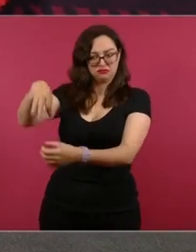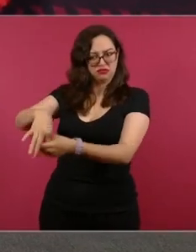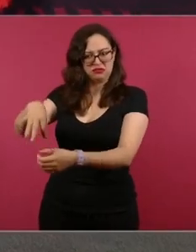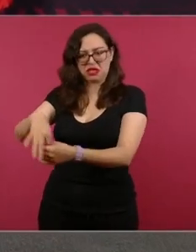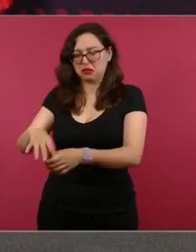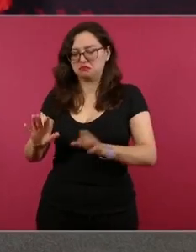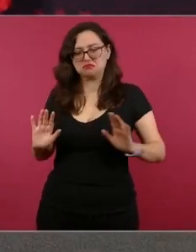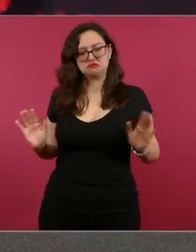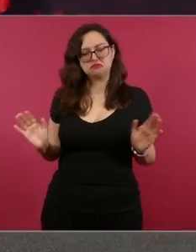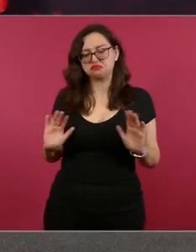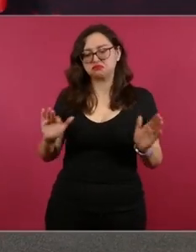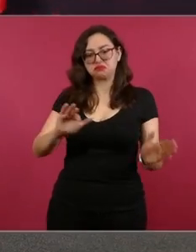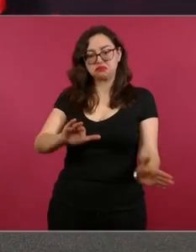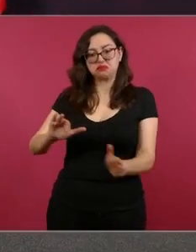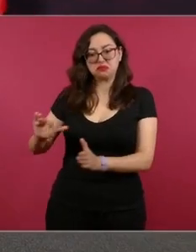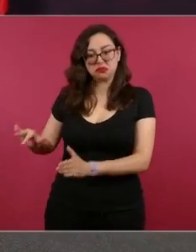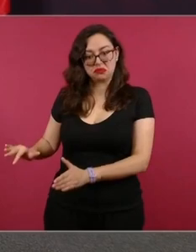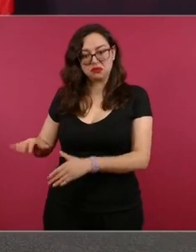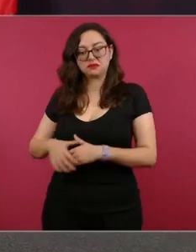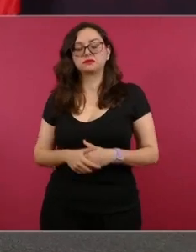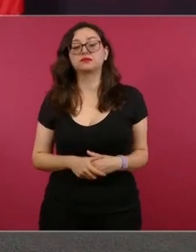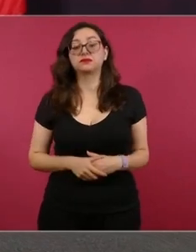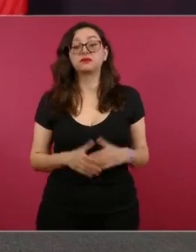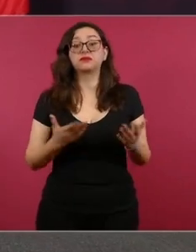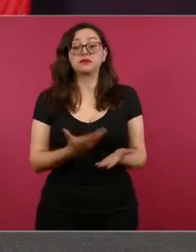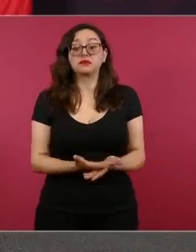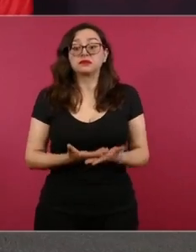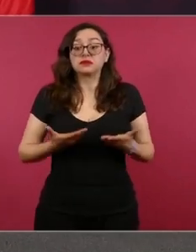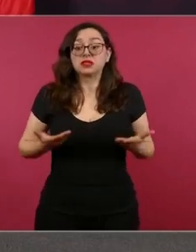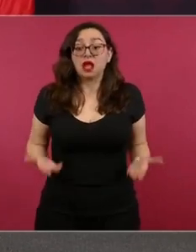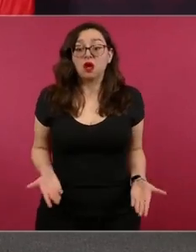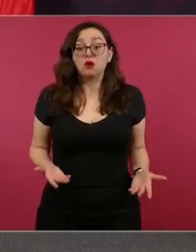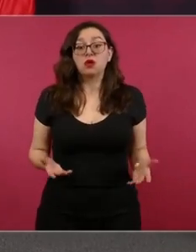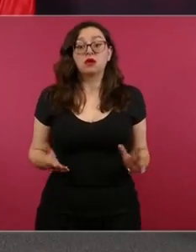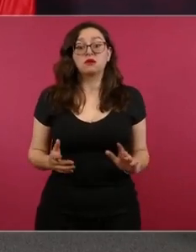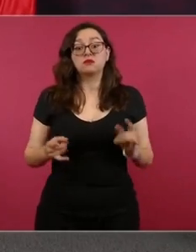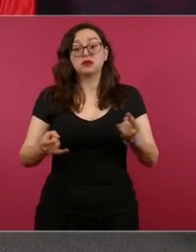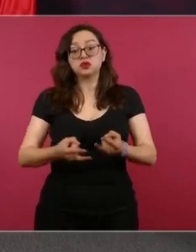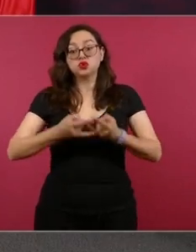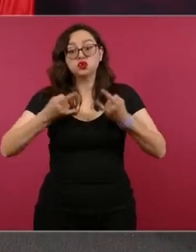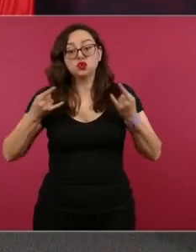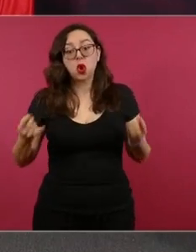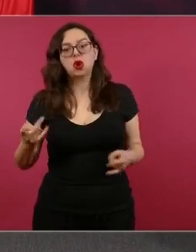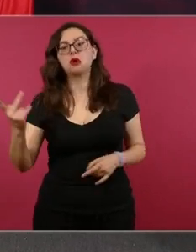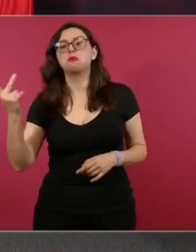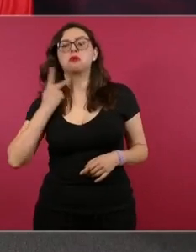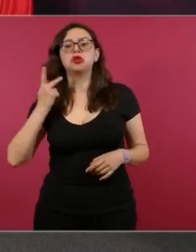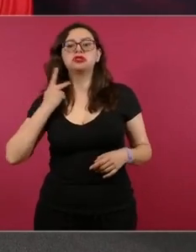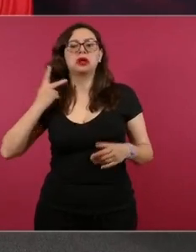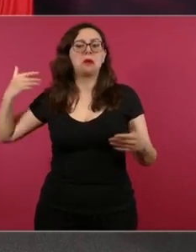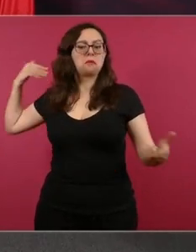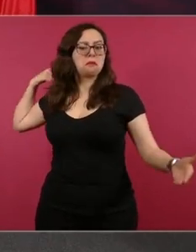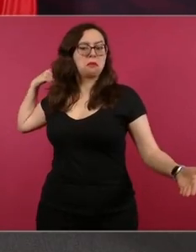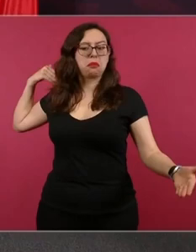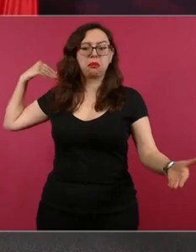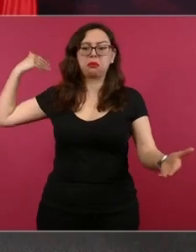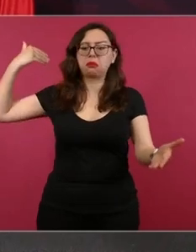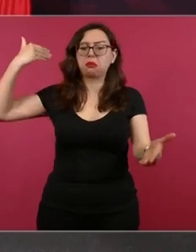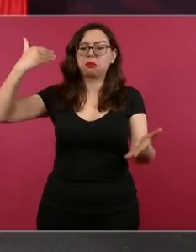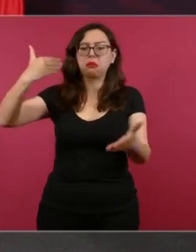de la historia de los procesos políticos, de las elecciones en México,